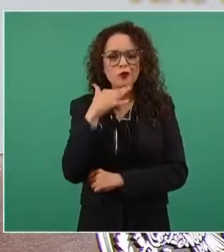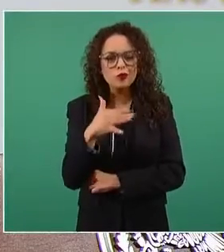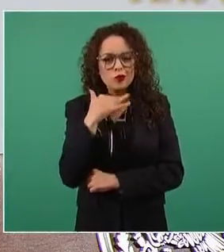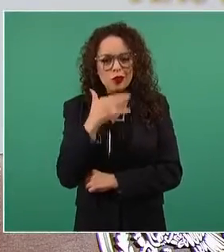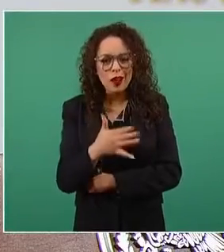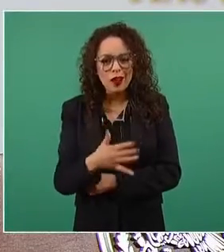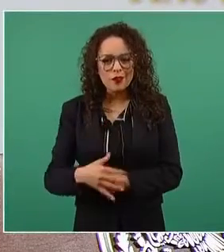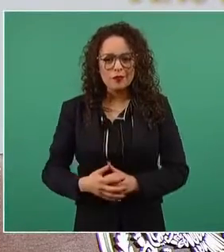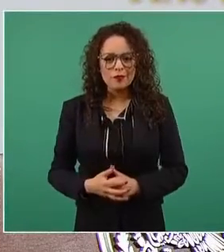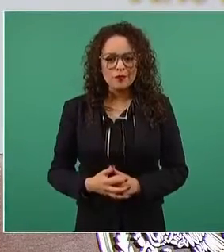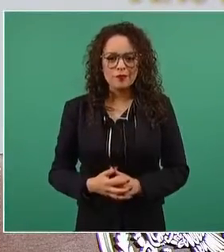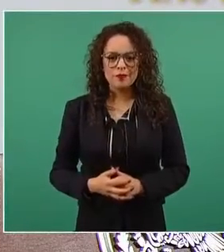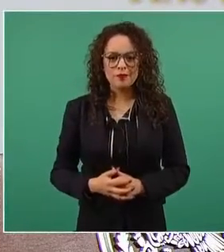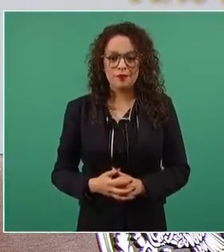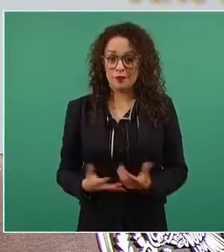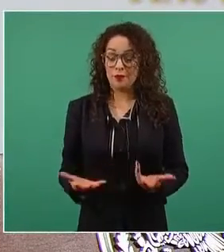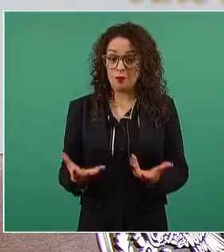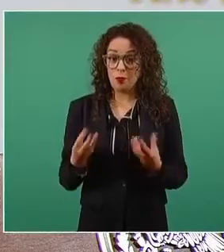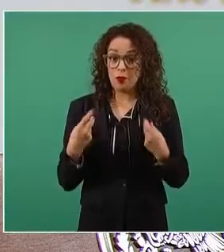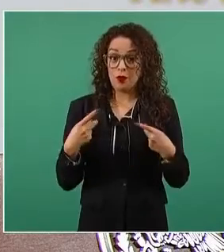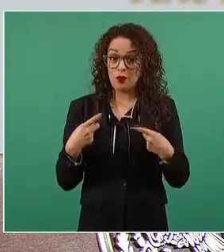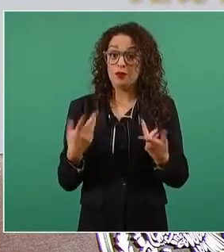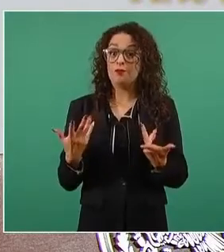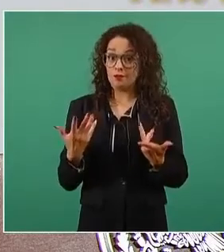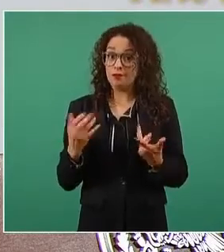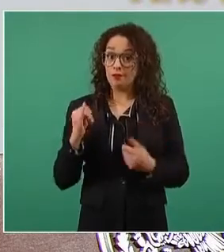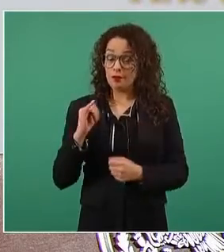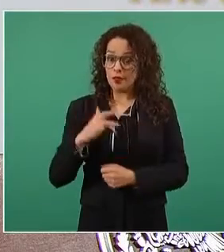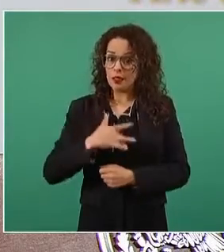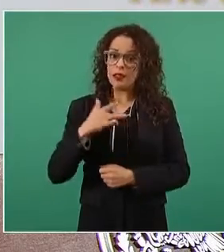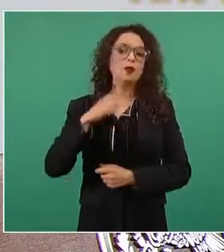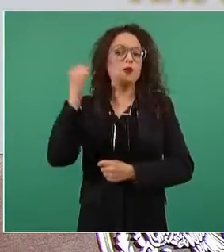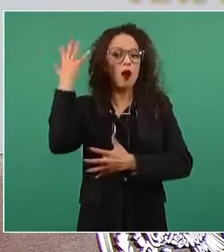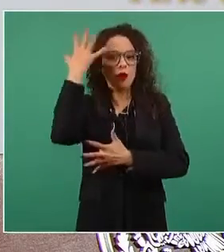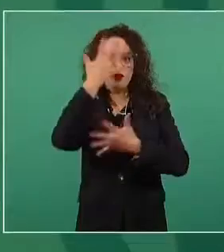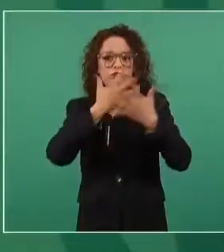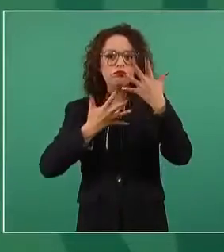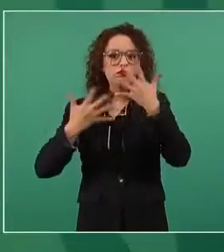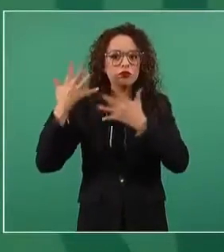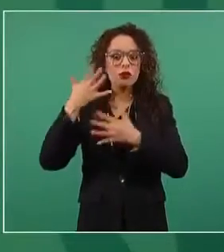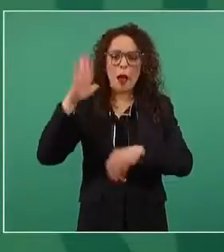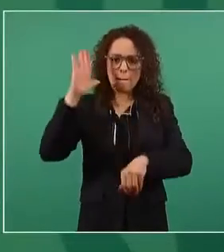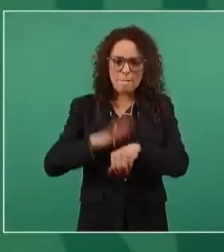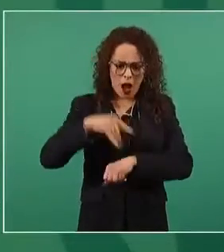Llegaron a confundir a muchos, aquí sobre todo en la ciudad,